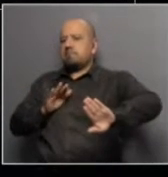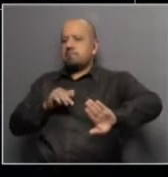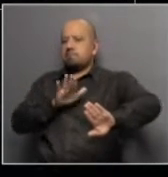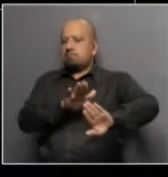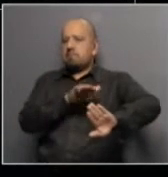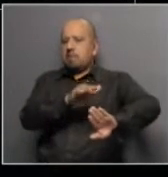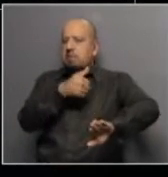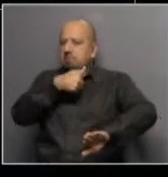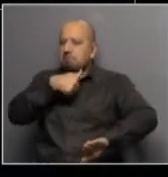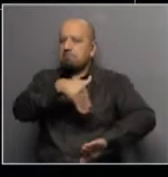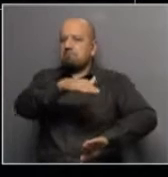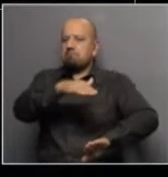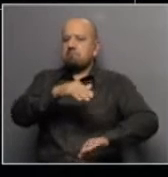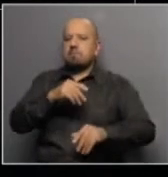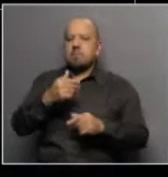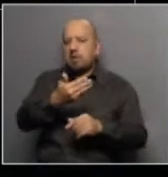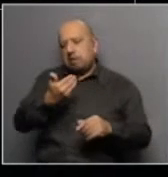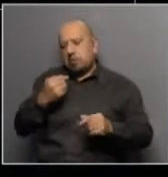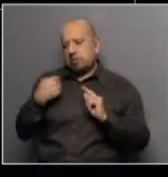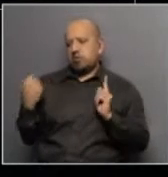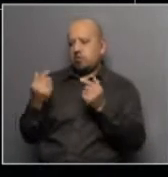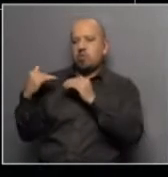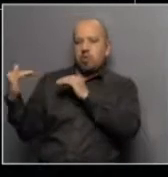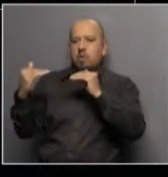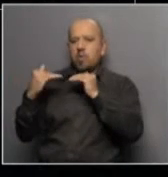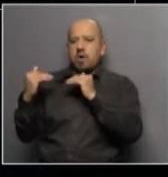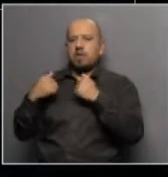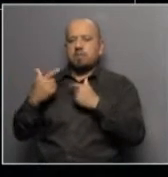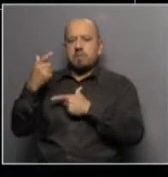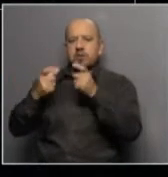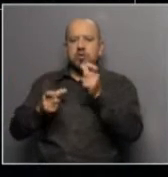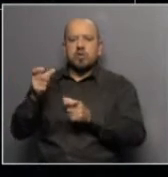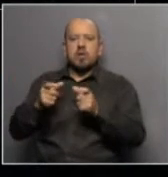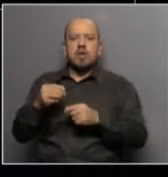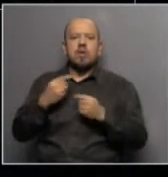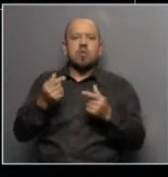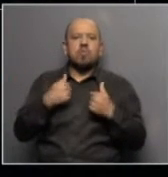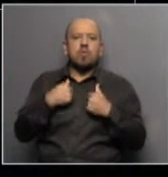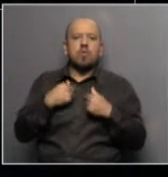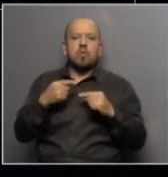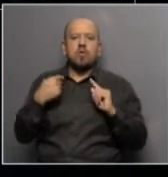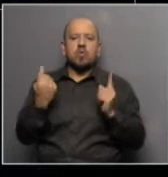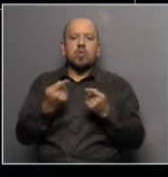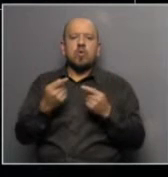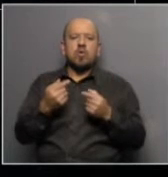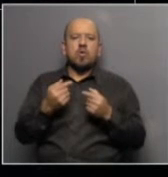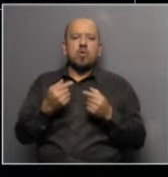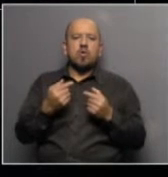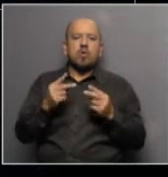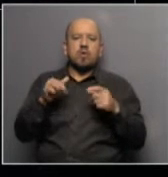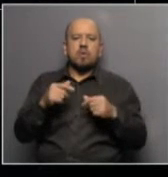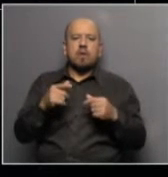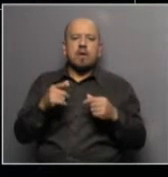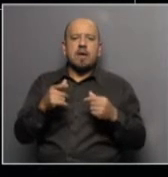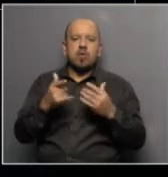tu alrededor sea tu mismo tipo de gente, por decirlo de alguna manera. Y la otra pregunta es cómo nos afecta a todos los demás, cómo afecta al